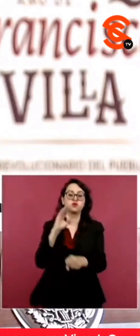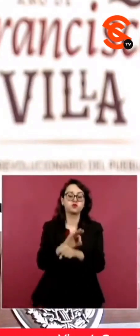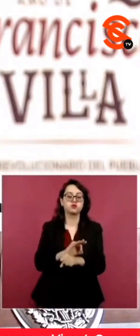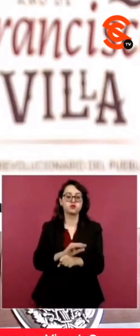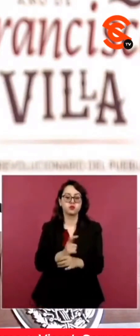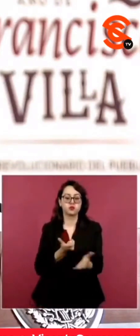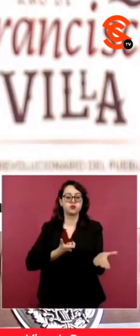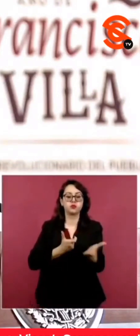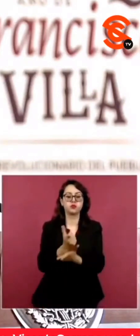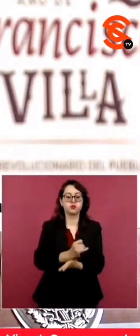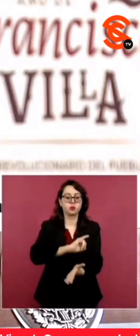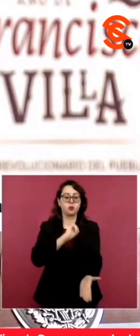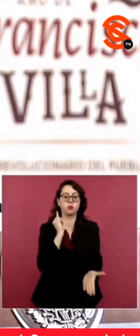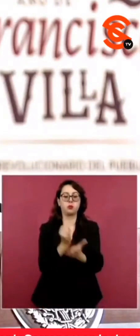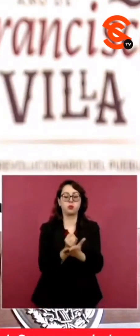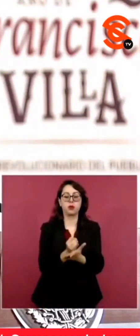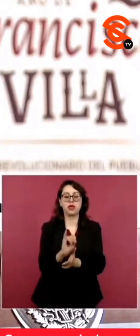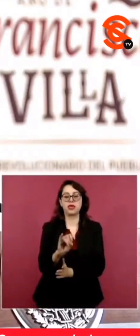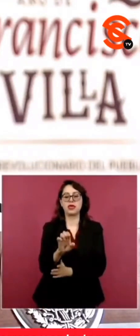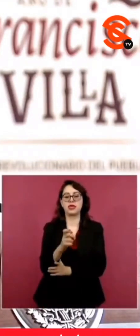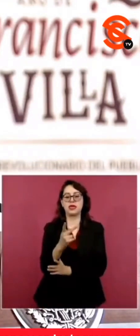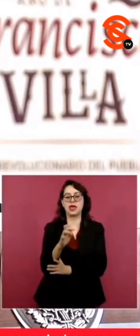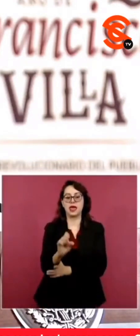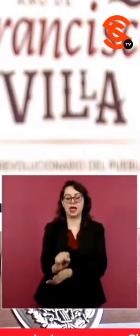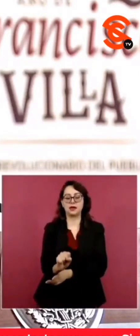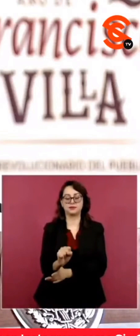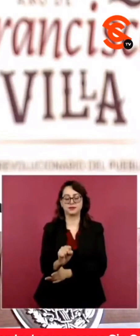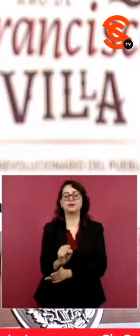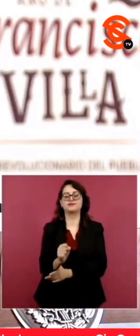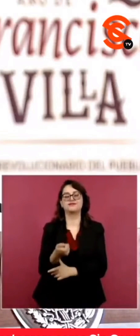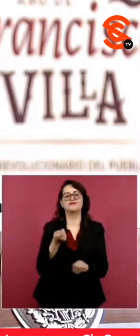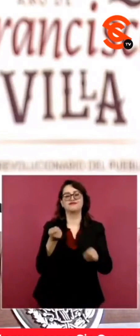esta semana, que es lo que mantiene estable el precio, va a ser de